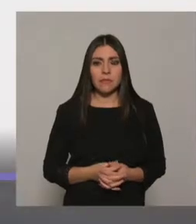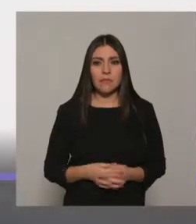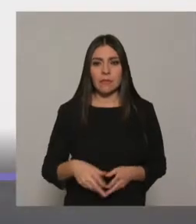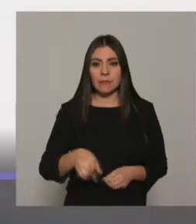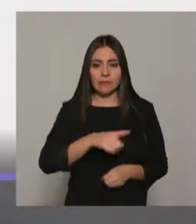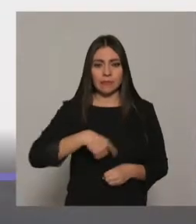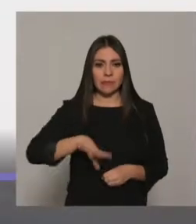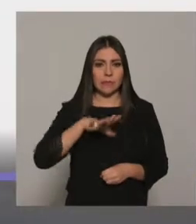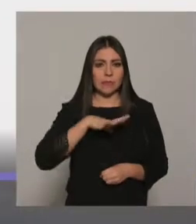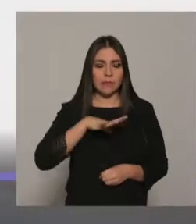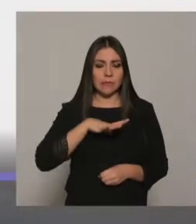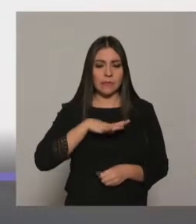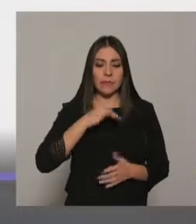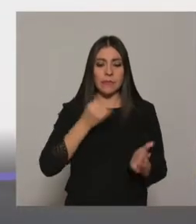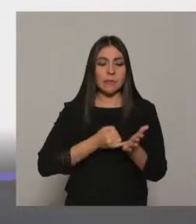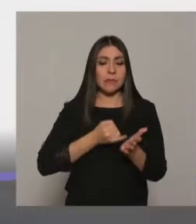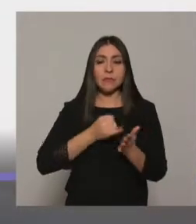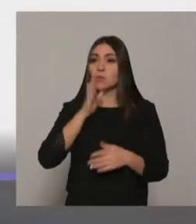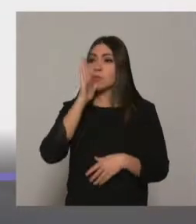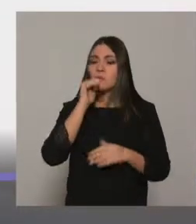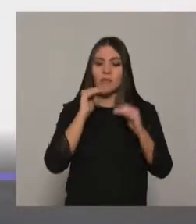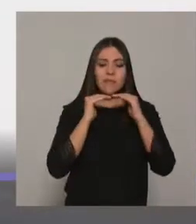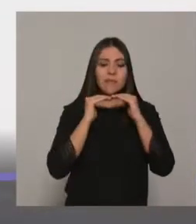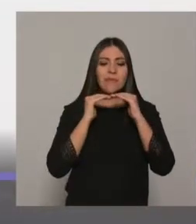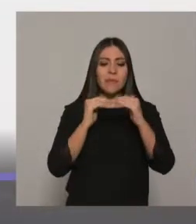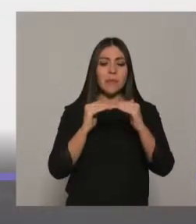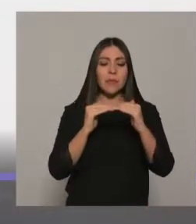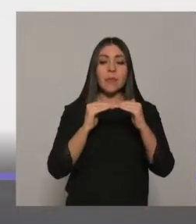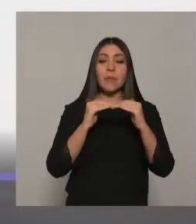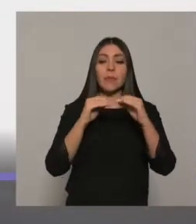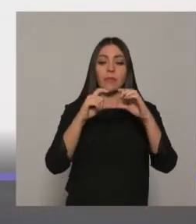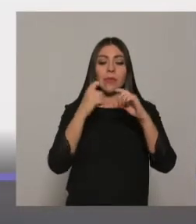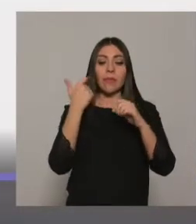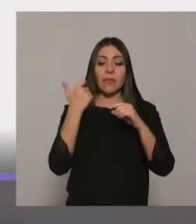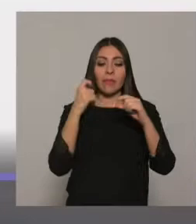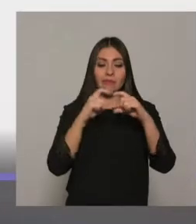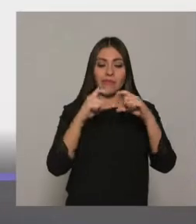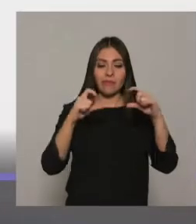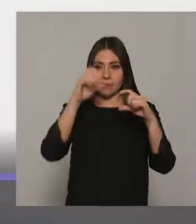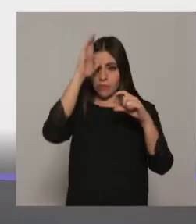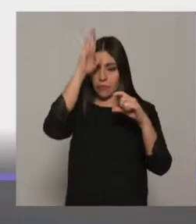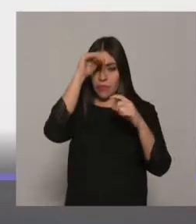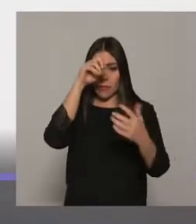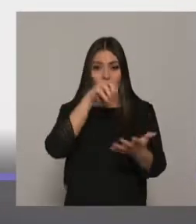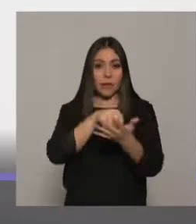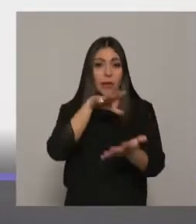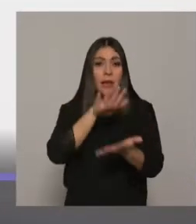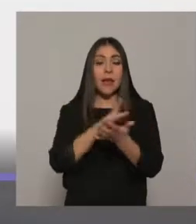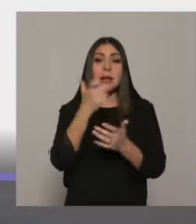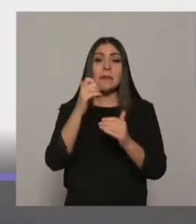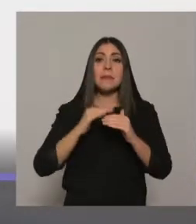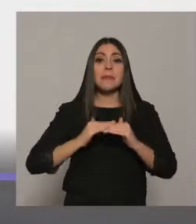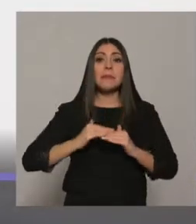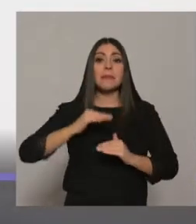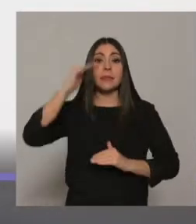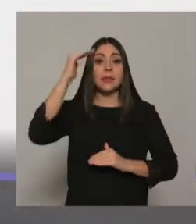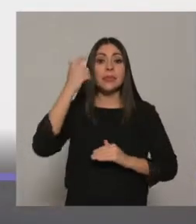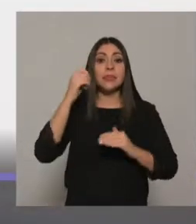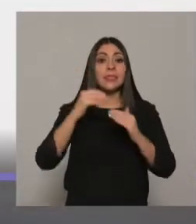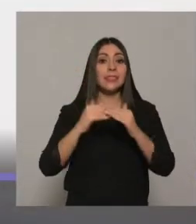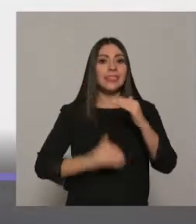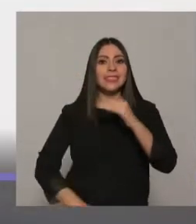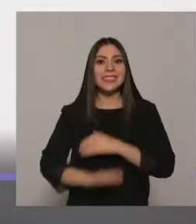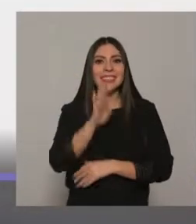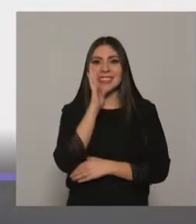podemos cobrar ni abajo ni arriba de lo que dice el arancel. Y ese arancel está expedido, tiene el visto bueno de la autoridad.